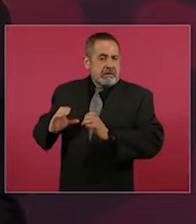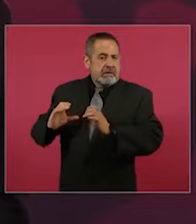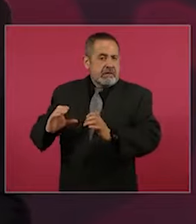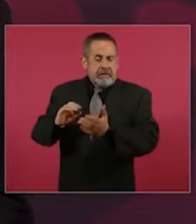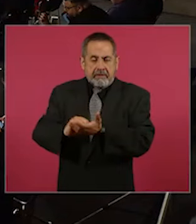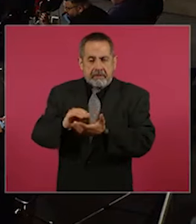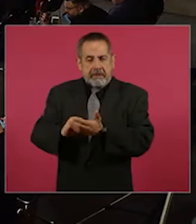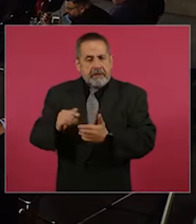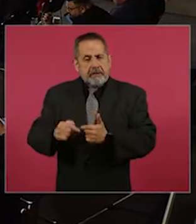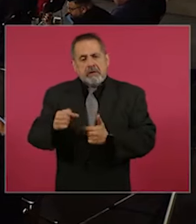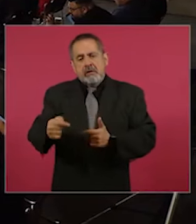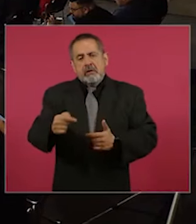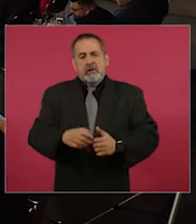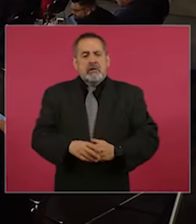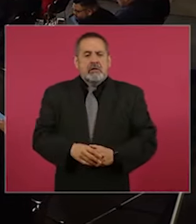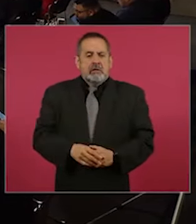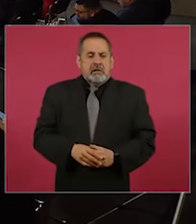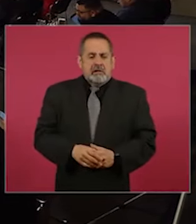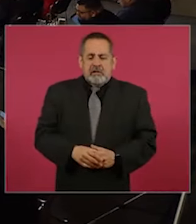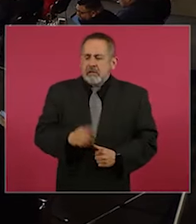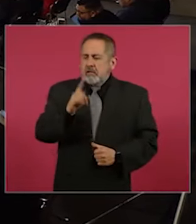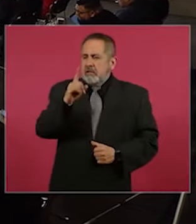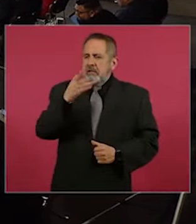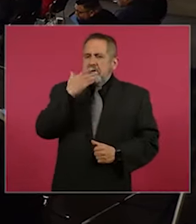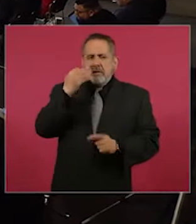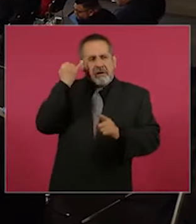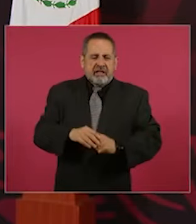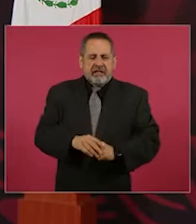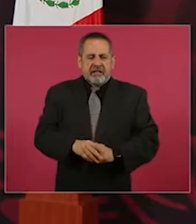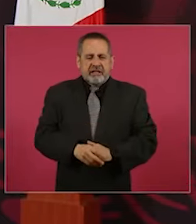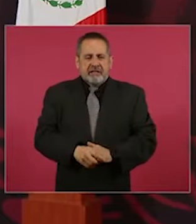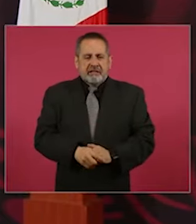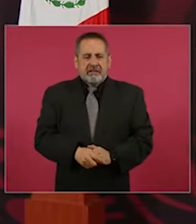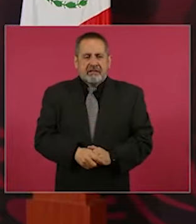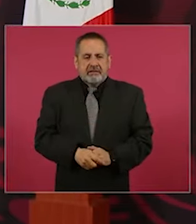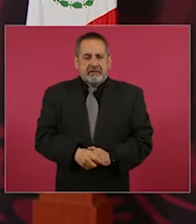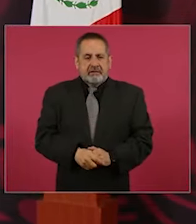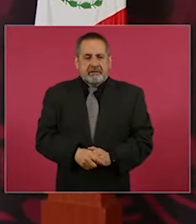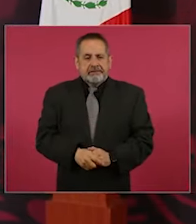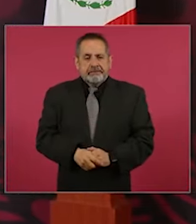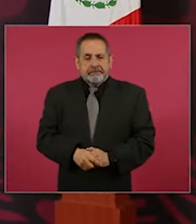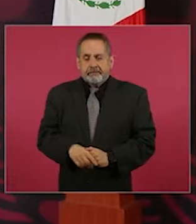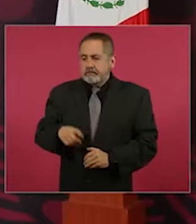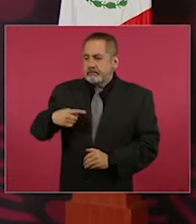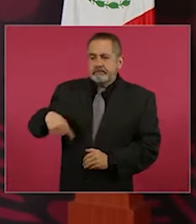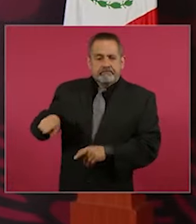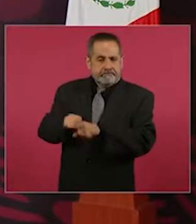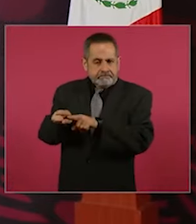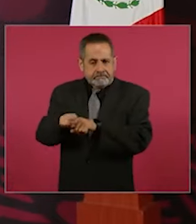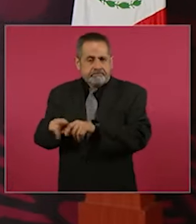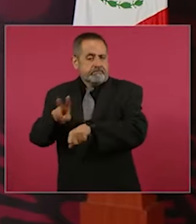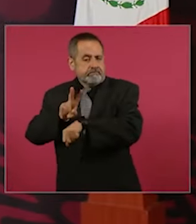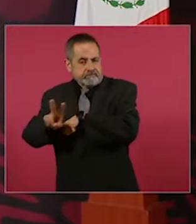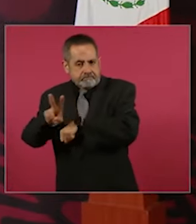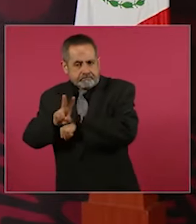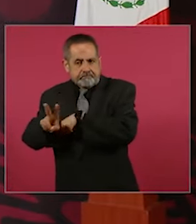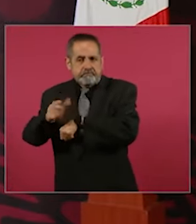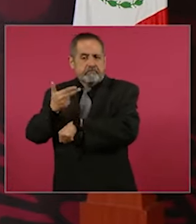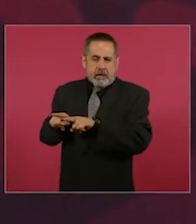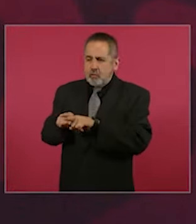México lo ideal es que nuestros hermanos venezolanos hondureños